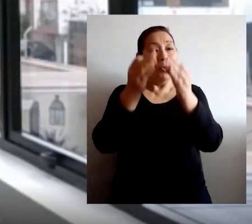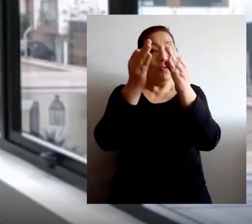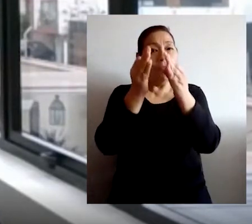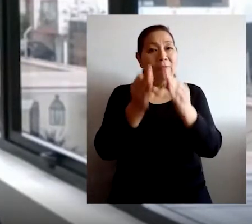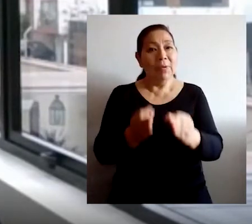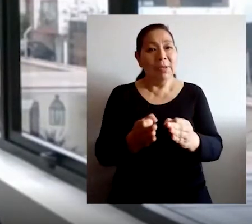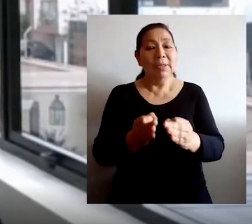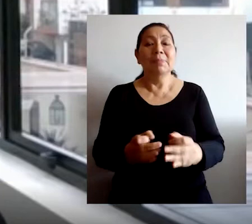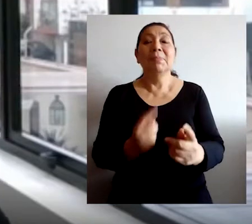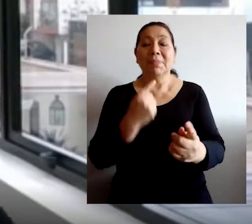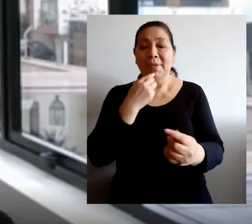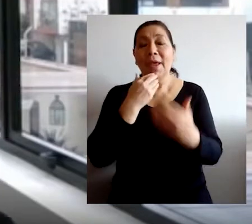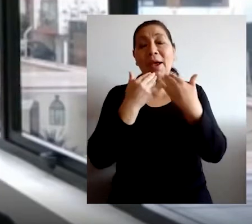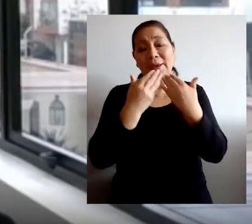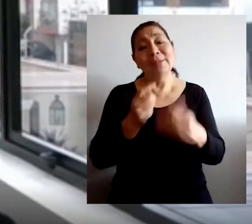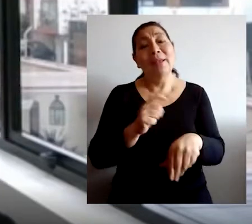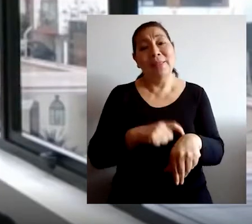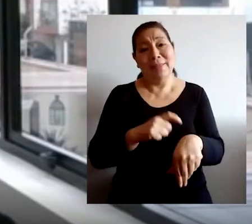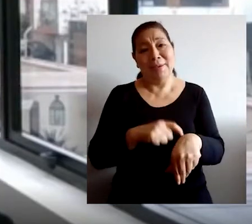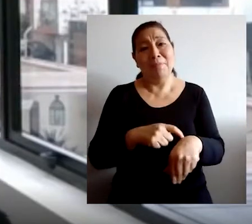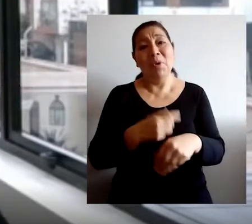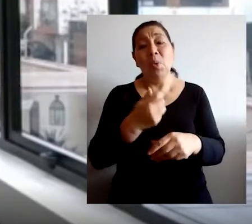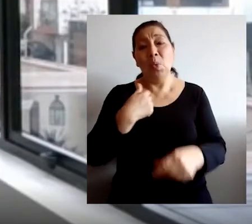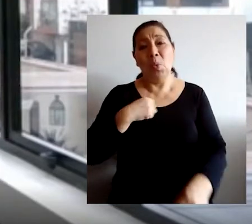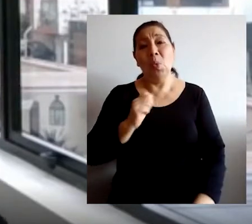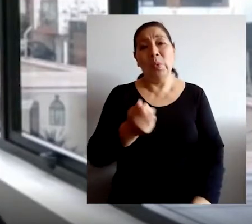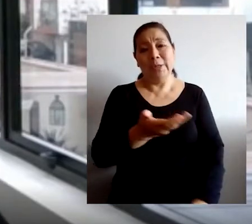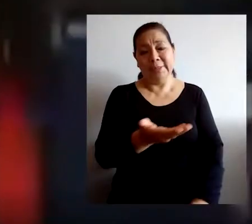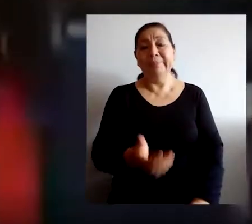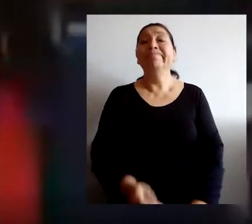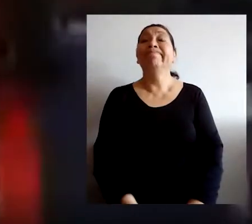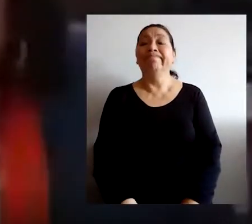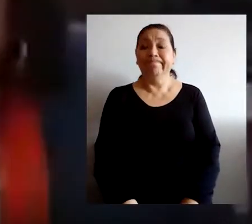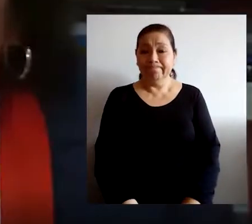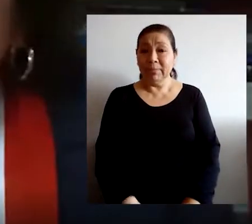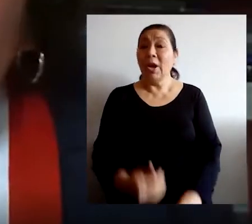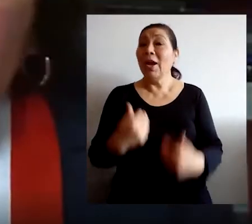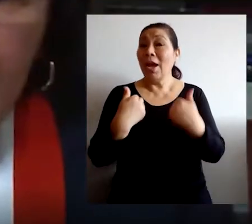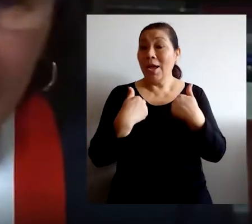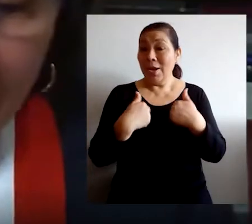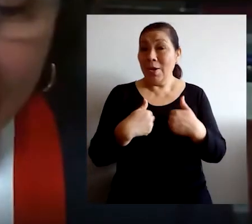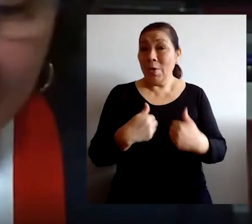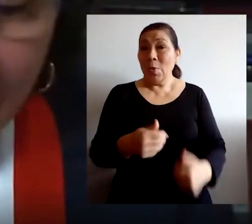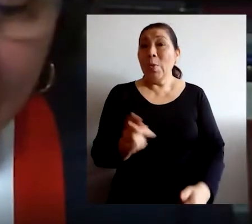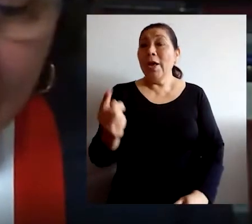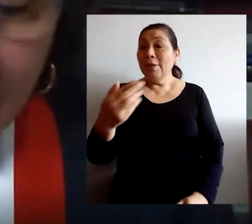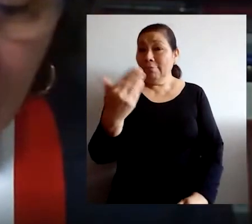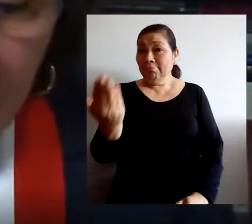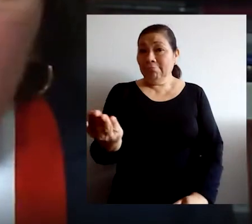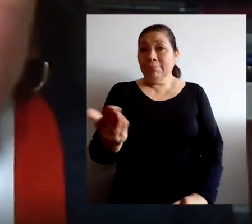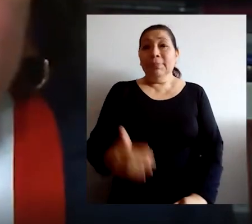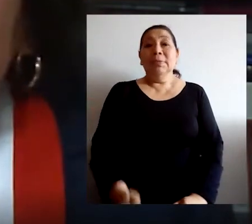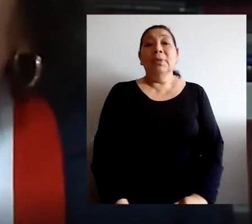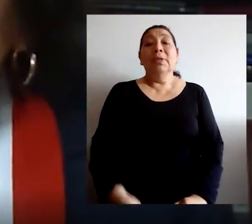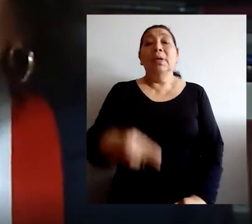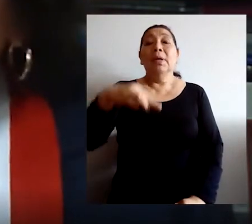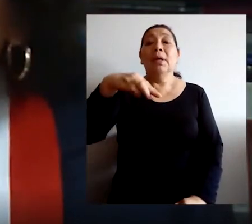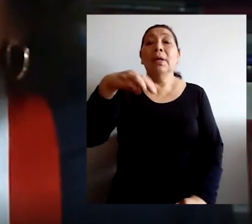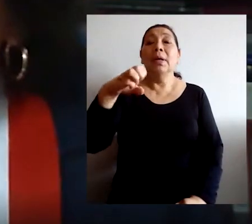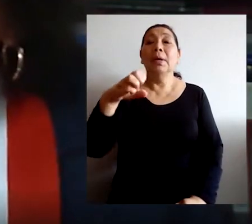confirmen la apelada. Gracias por el tiempo, Presidenta, señores jueces. Muy bien. El abogado de la parte demandada, abogado